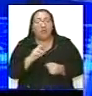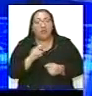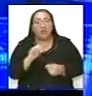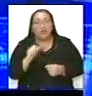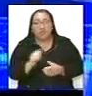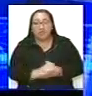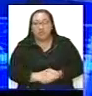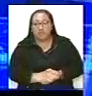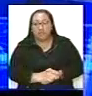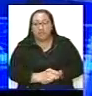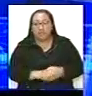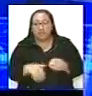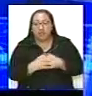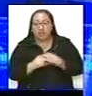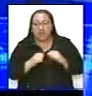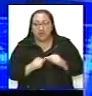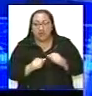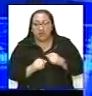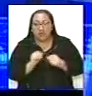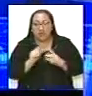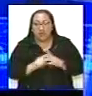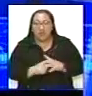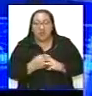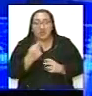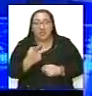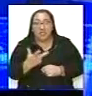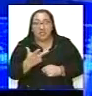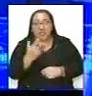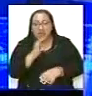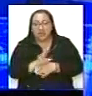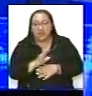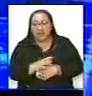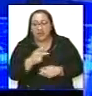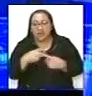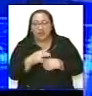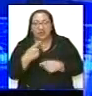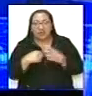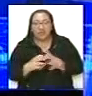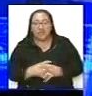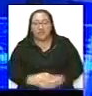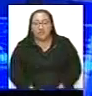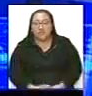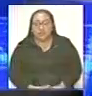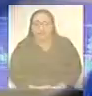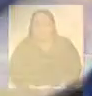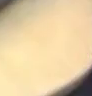Rosas. Todo esto va a continuar a partir de las 3 de la tarde. Pausa, ya volvemos.